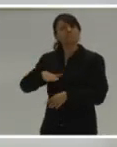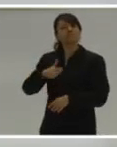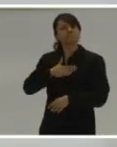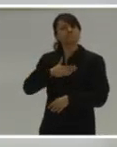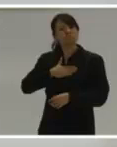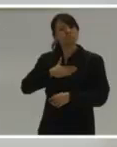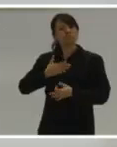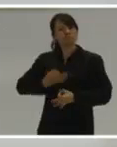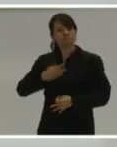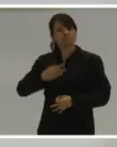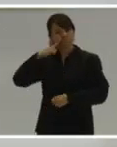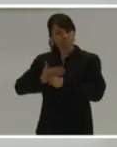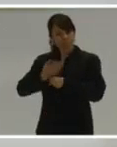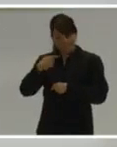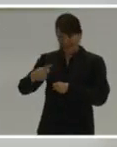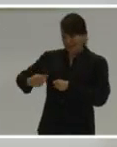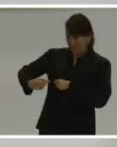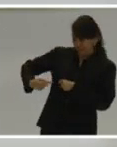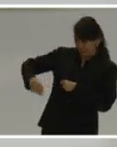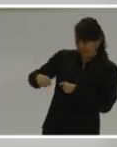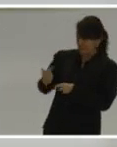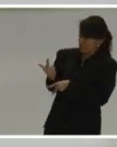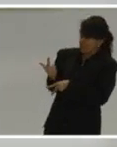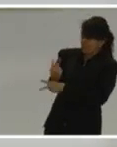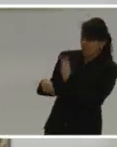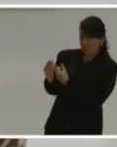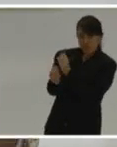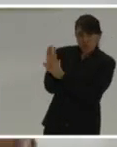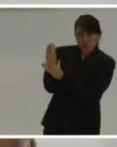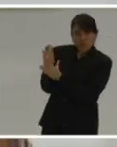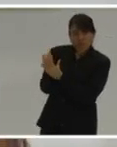nuestra identidad, nuestra cultura.